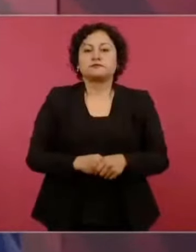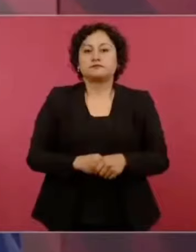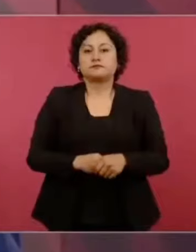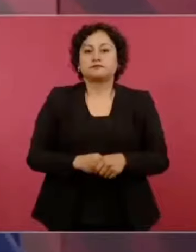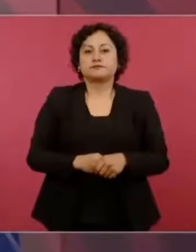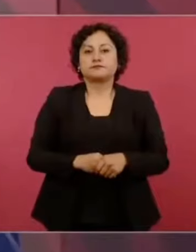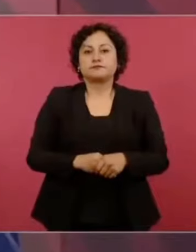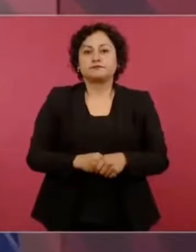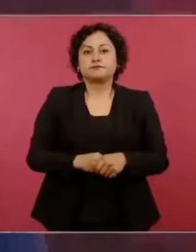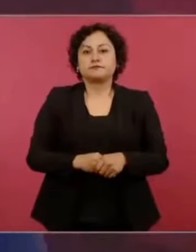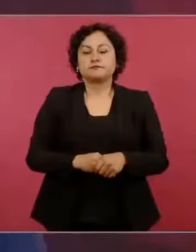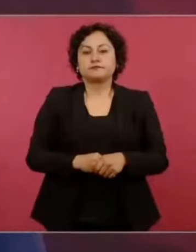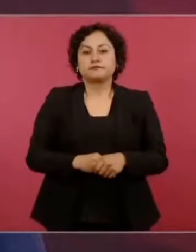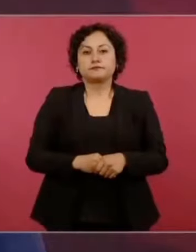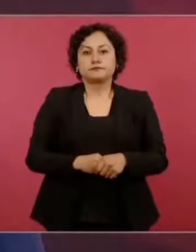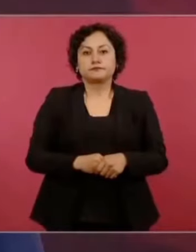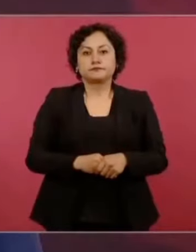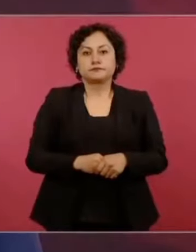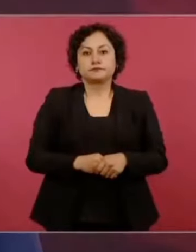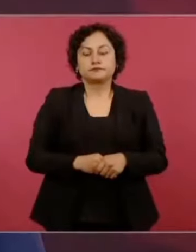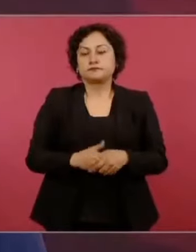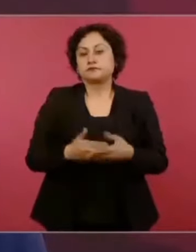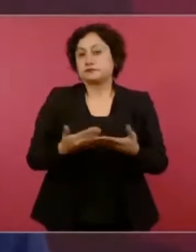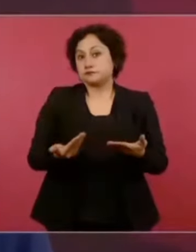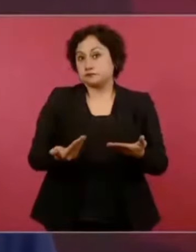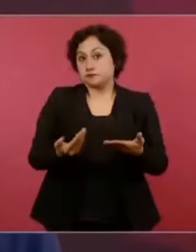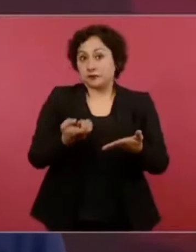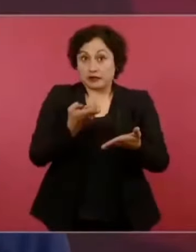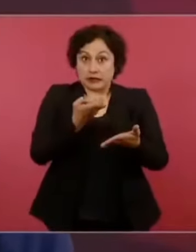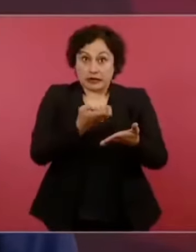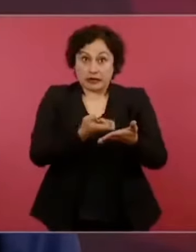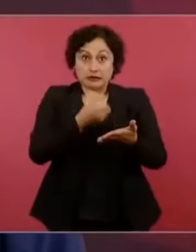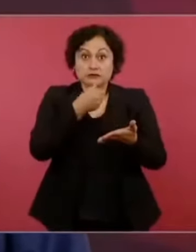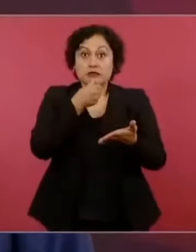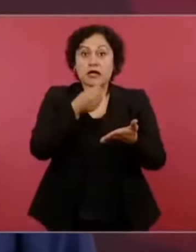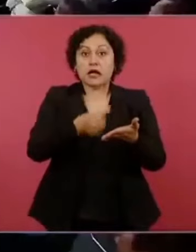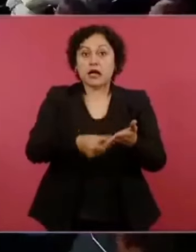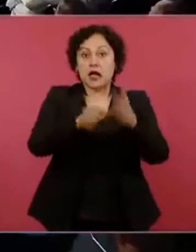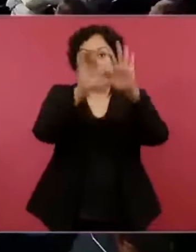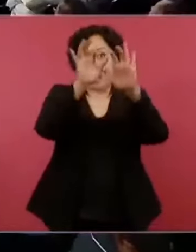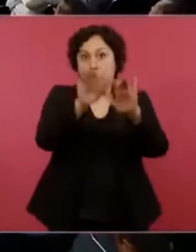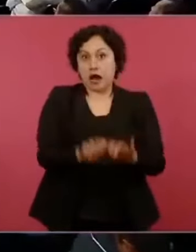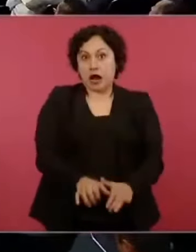no lo ha hecho el presidente Biden,